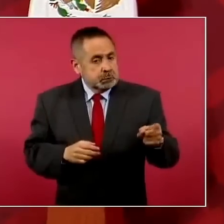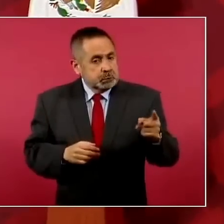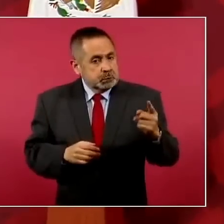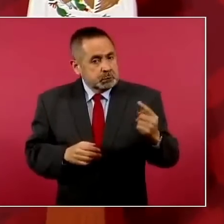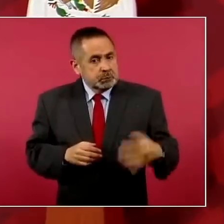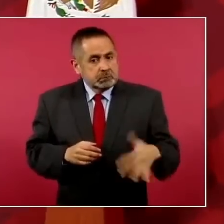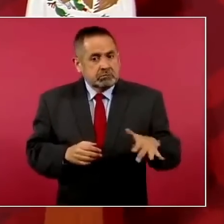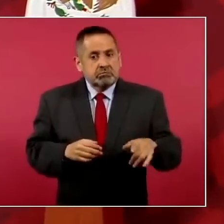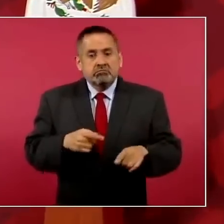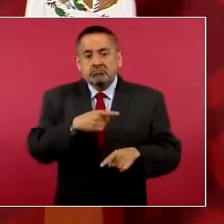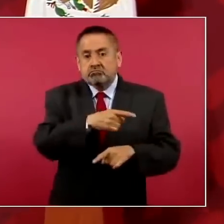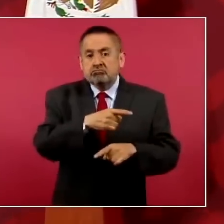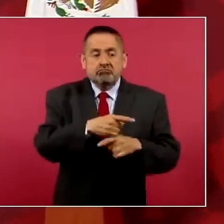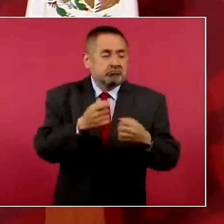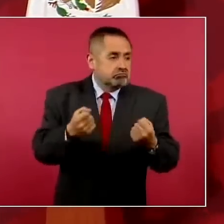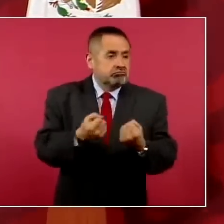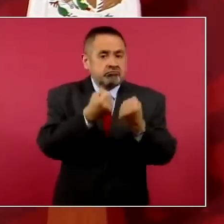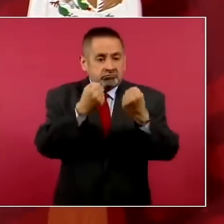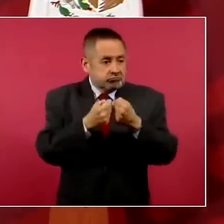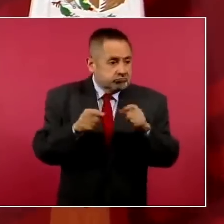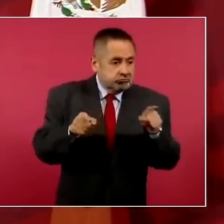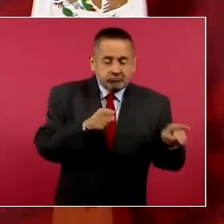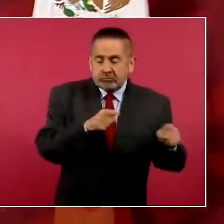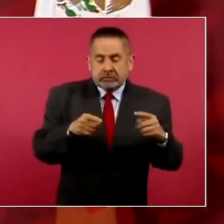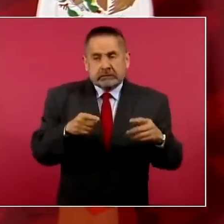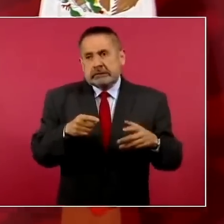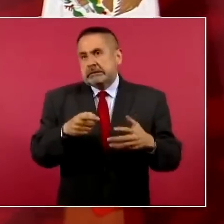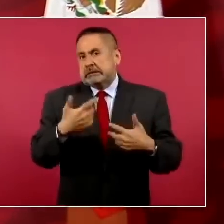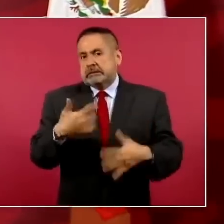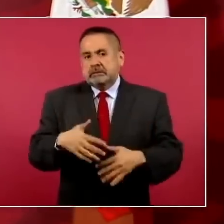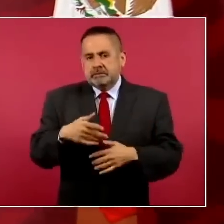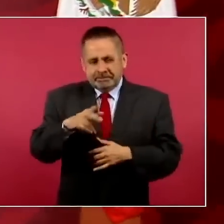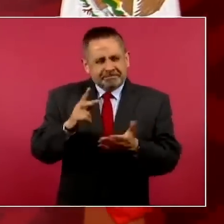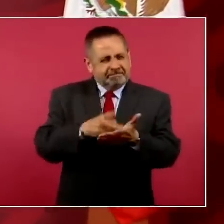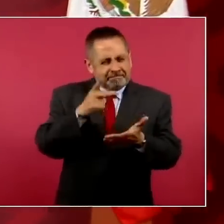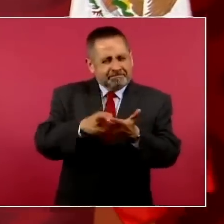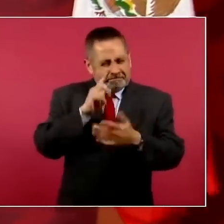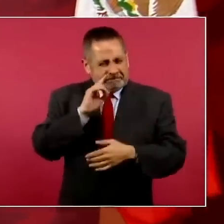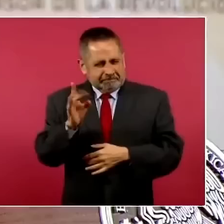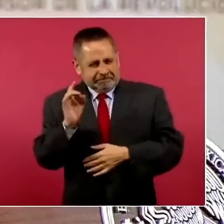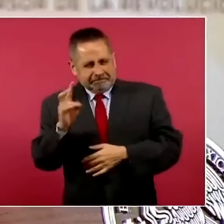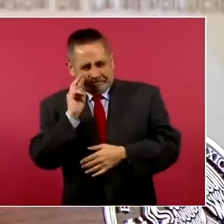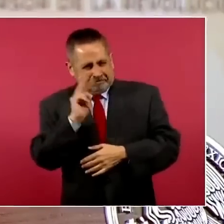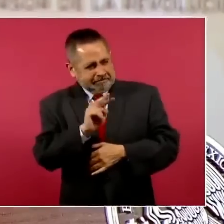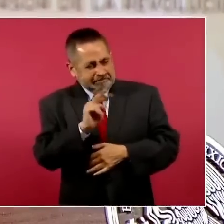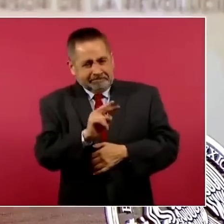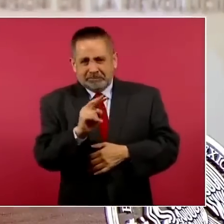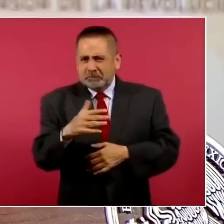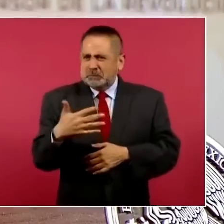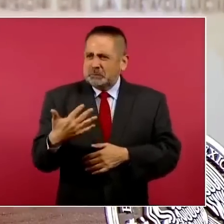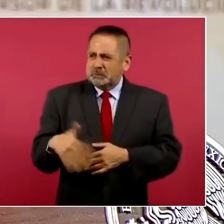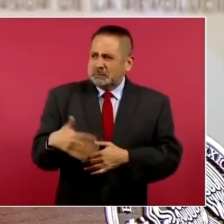donde si había un enfrentamiento, lo hemos visto muchas veces,